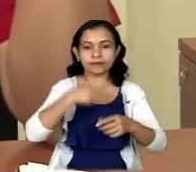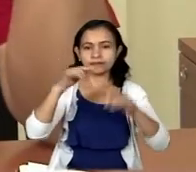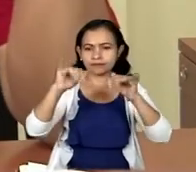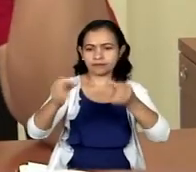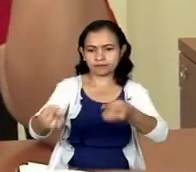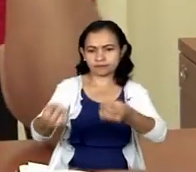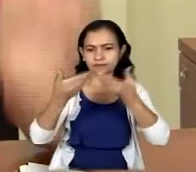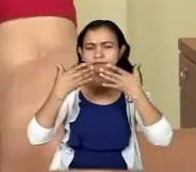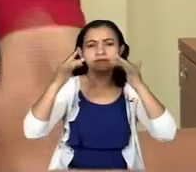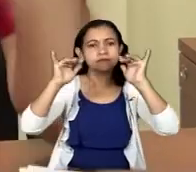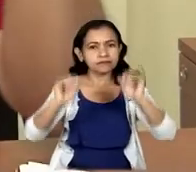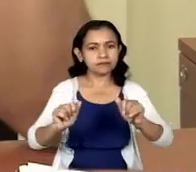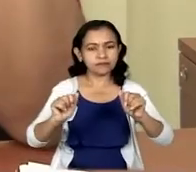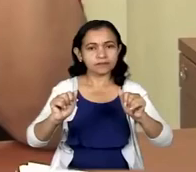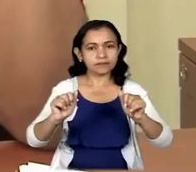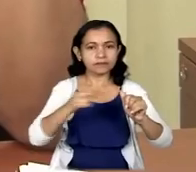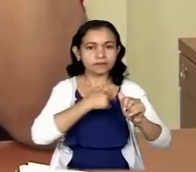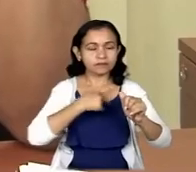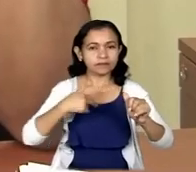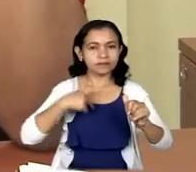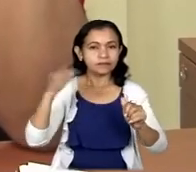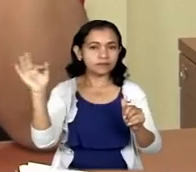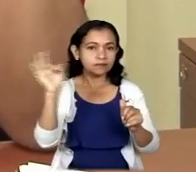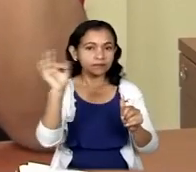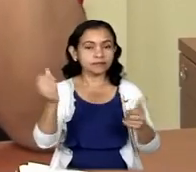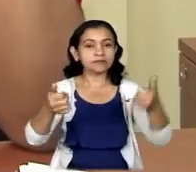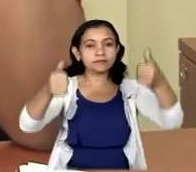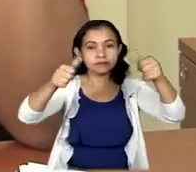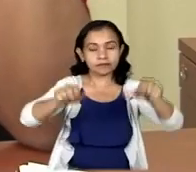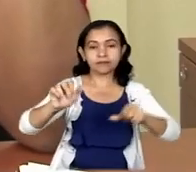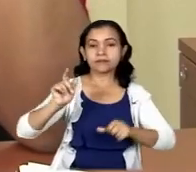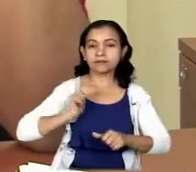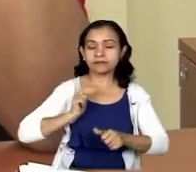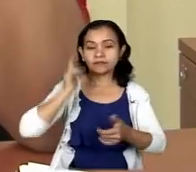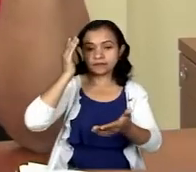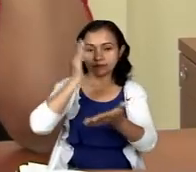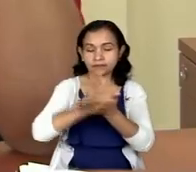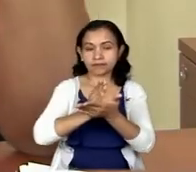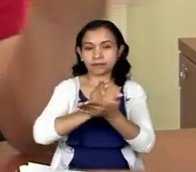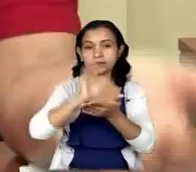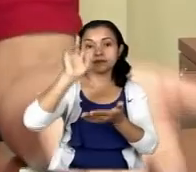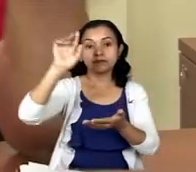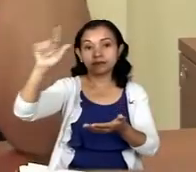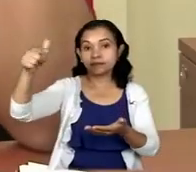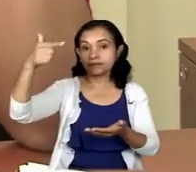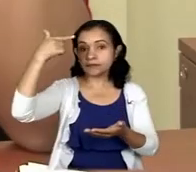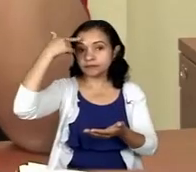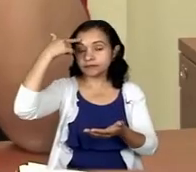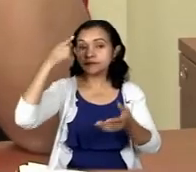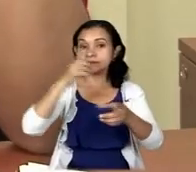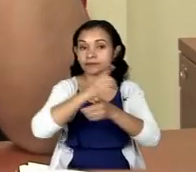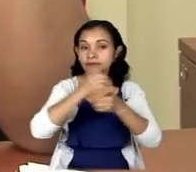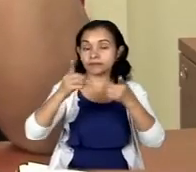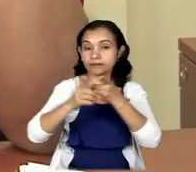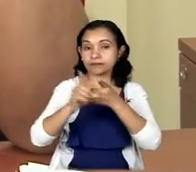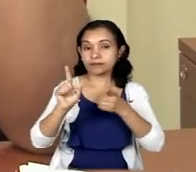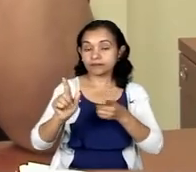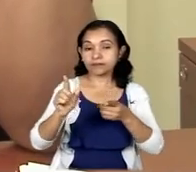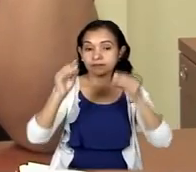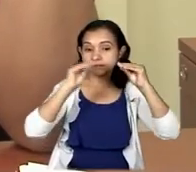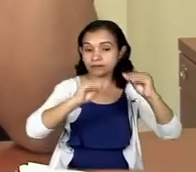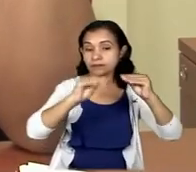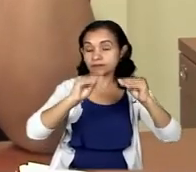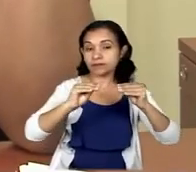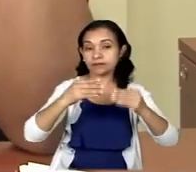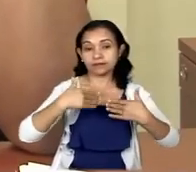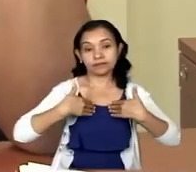informe, porque ahí se van a tomar las medidas correspondientes, porque existe una decisión del gobierno de garantizar tanto el acceso a la educación como a